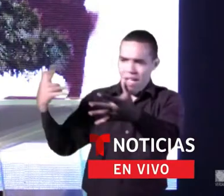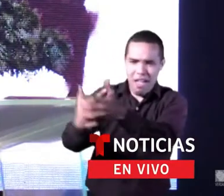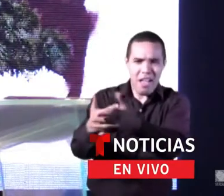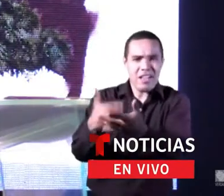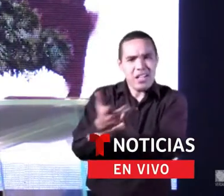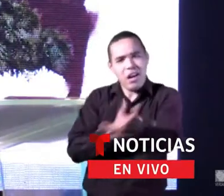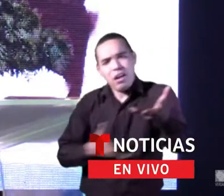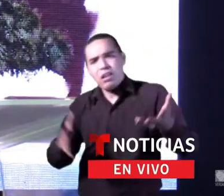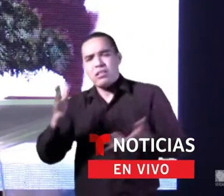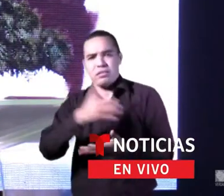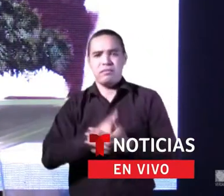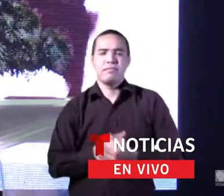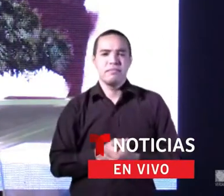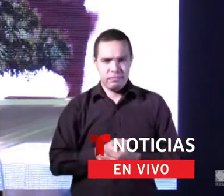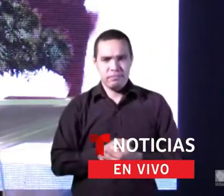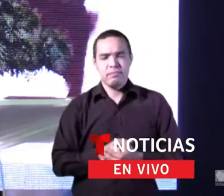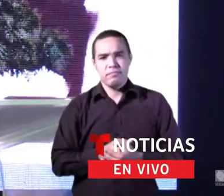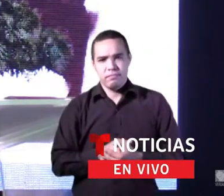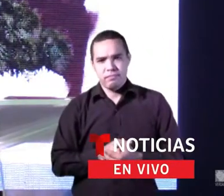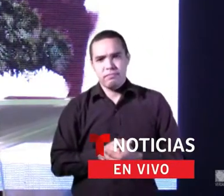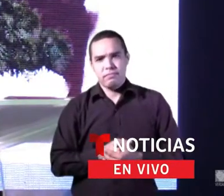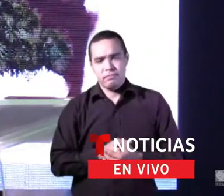pastor alape ja